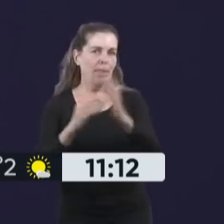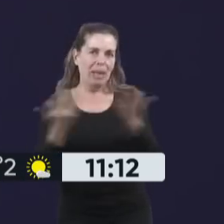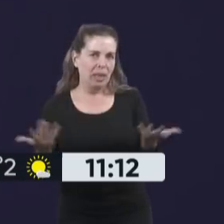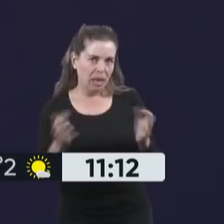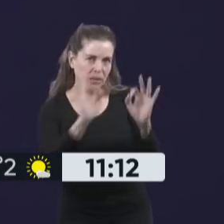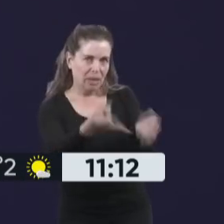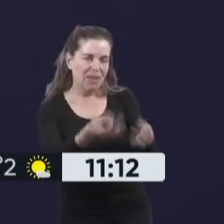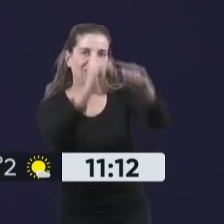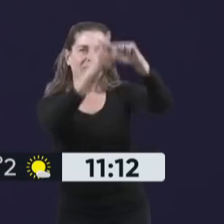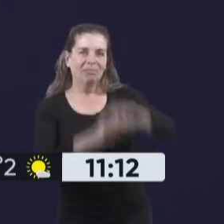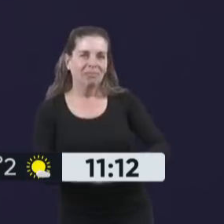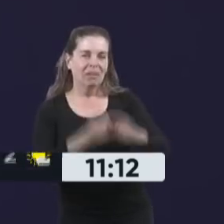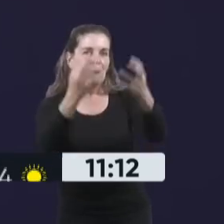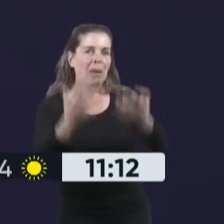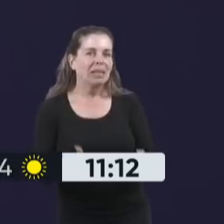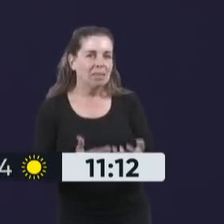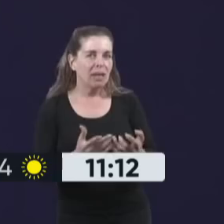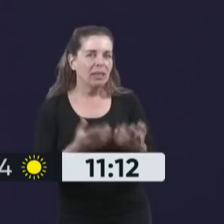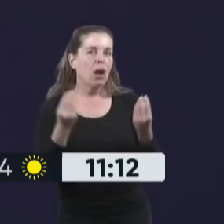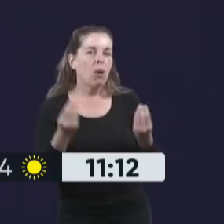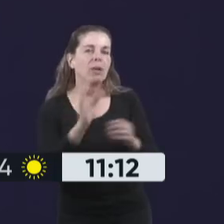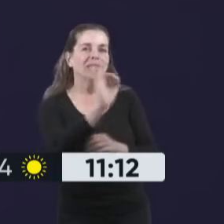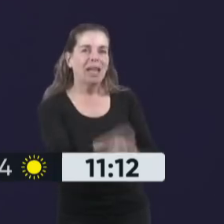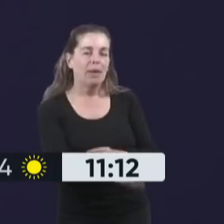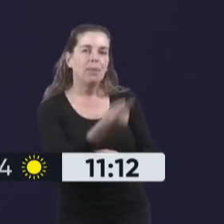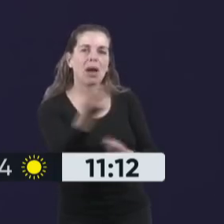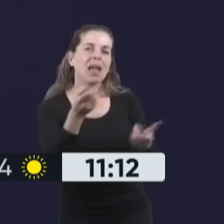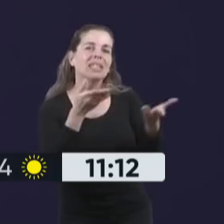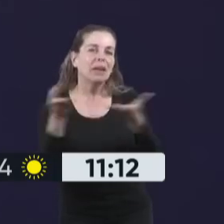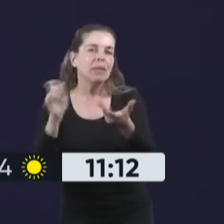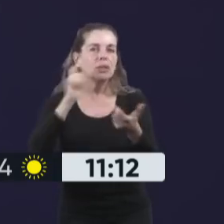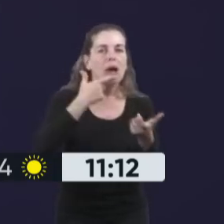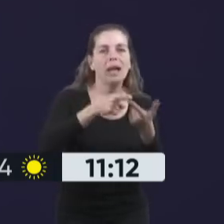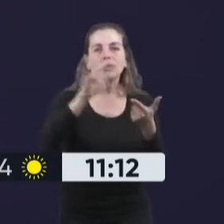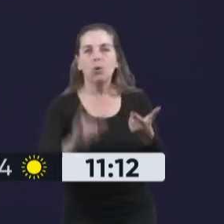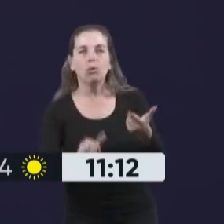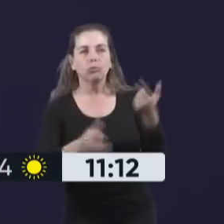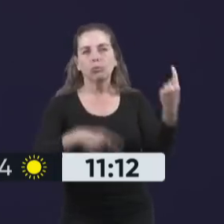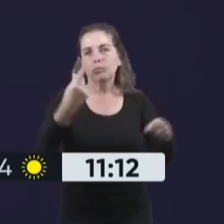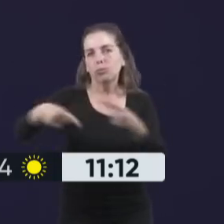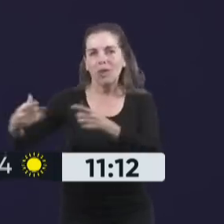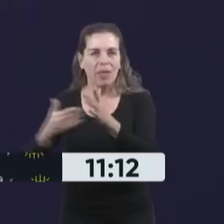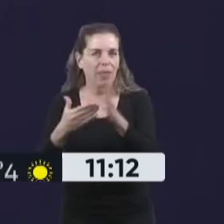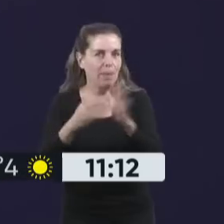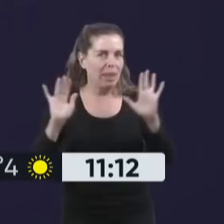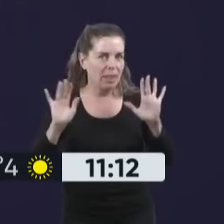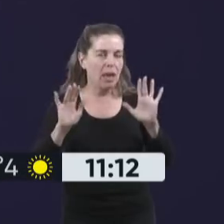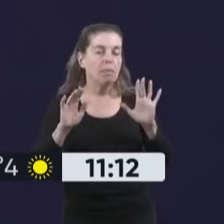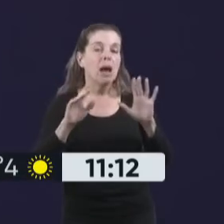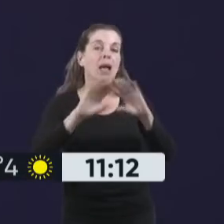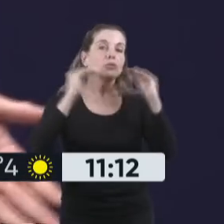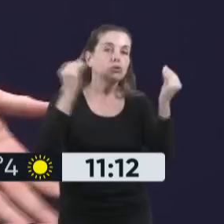vos sabés muy bien que cada uno de los bienes y servicios tiene una ponderación determinada, no todos impactan de la misma manera en el índice